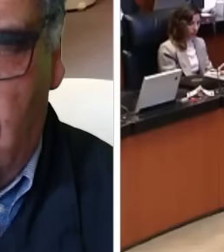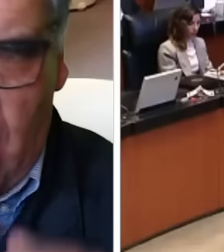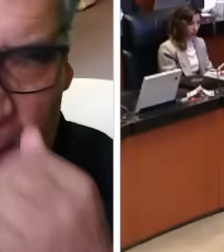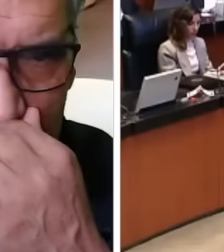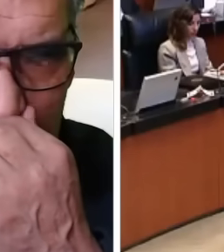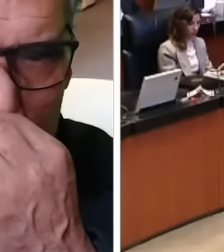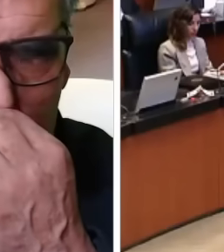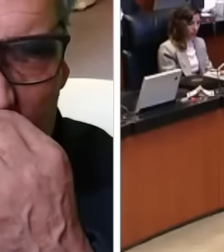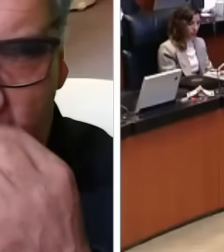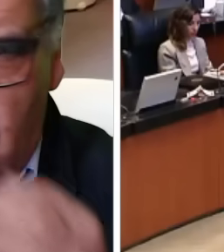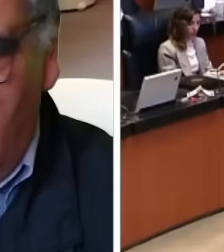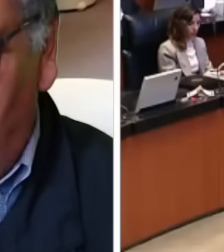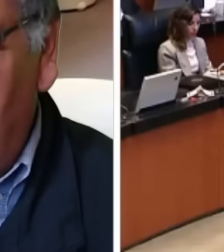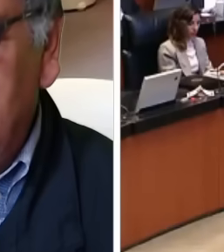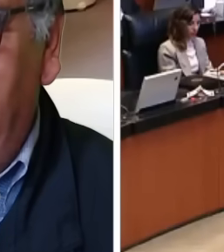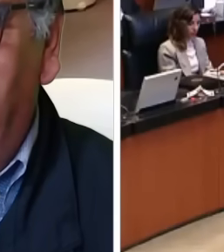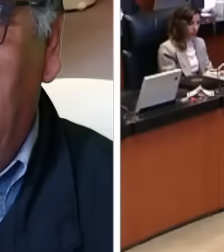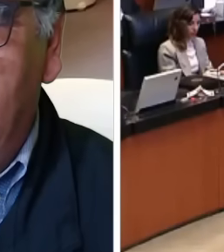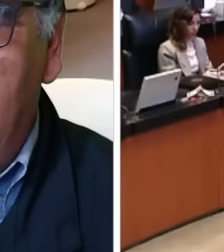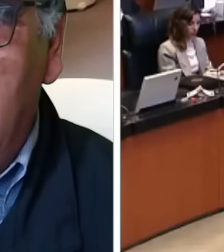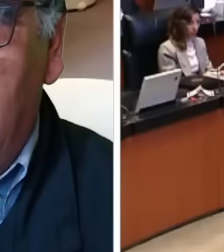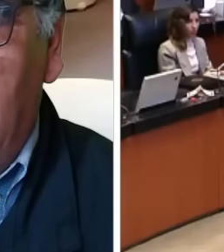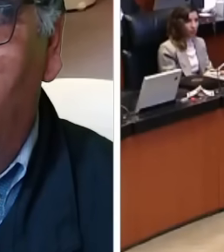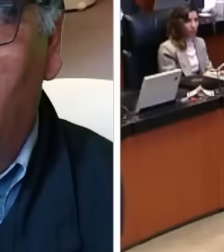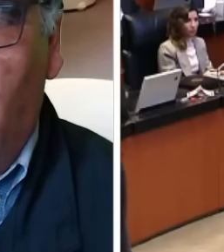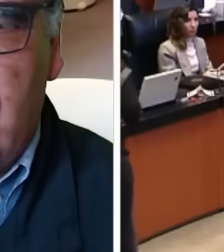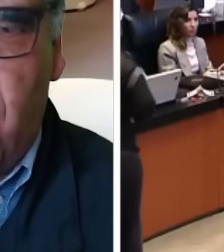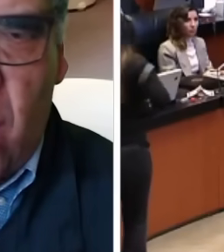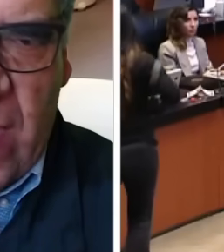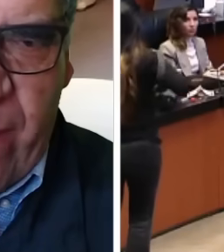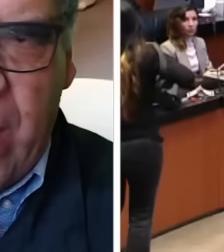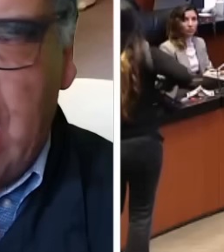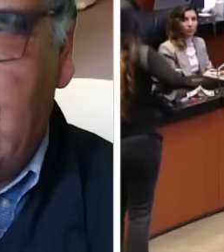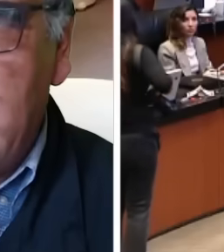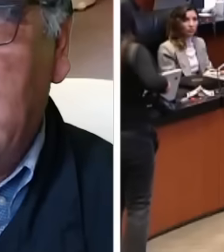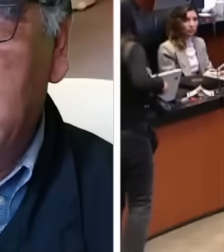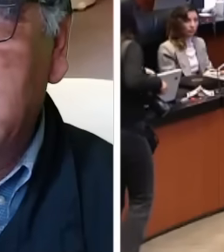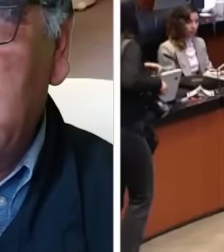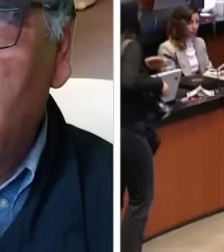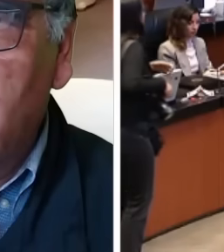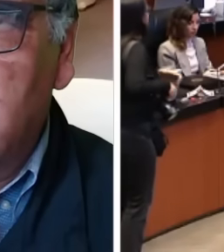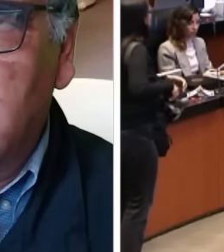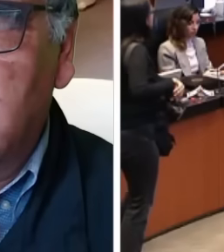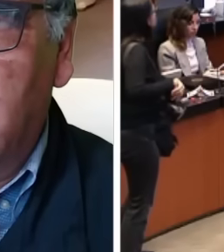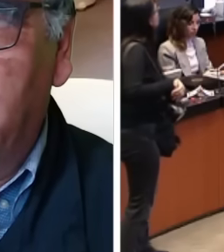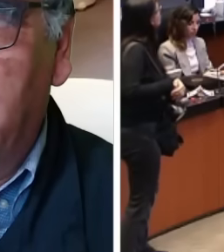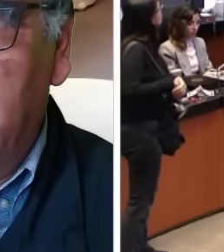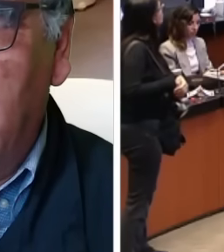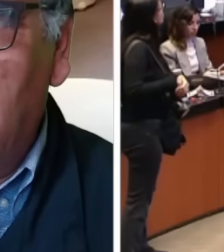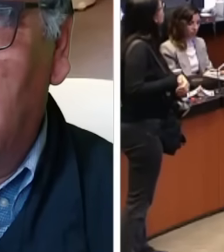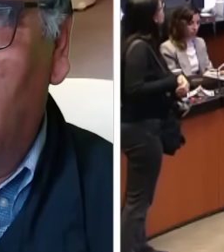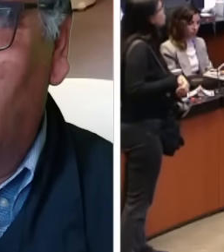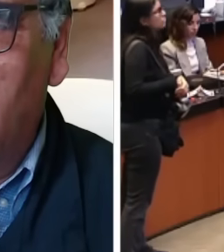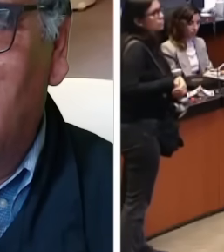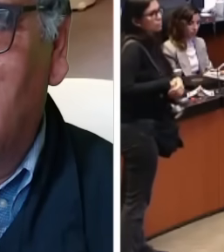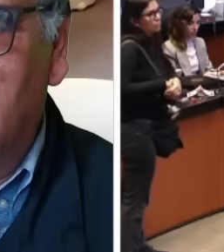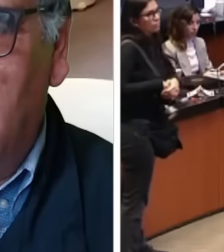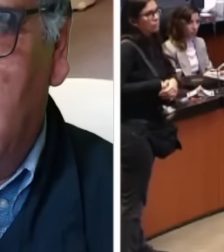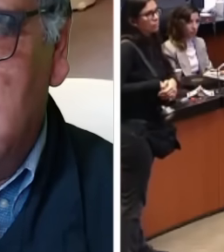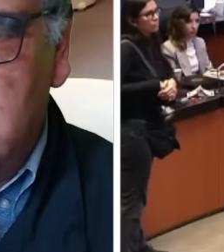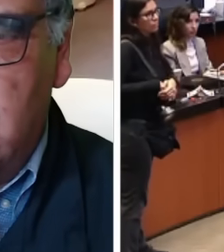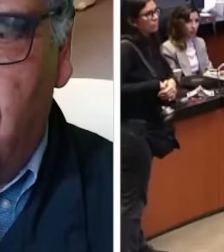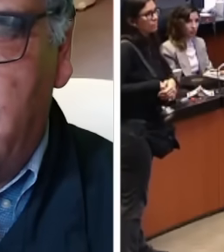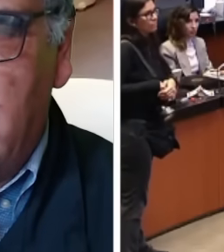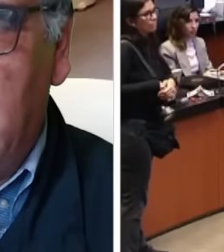de Morena, donde se aprueba la convocatoria para la elección del 1 de junio